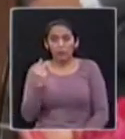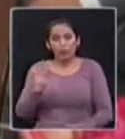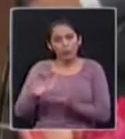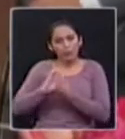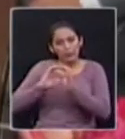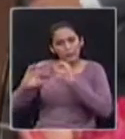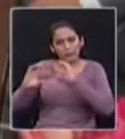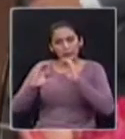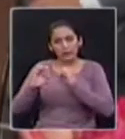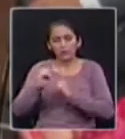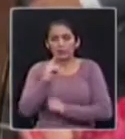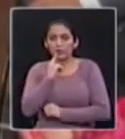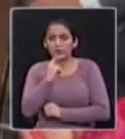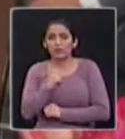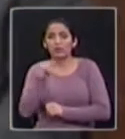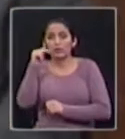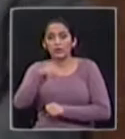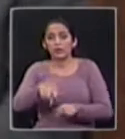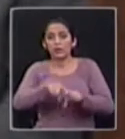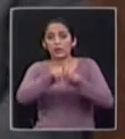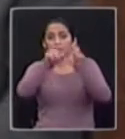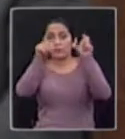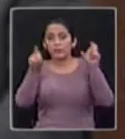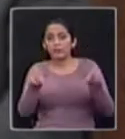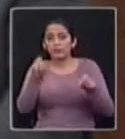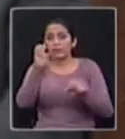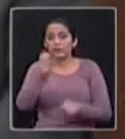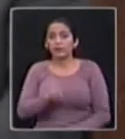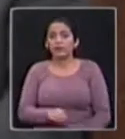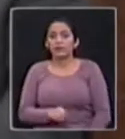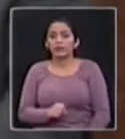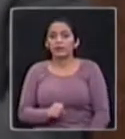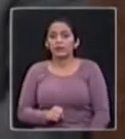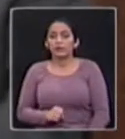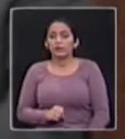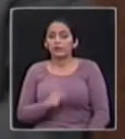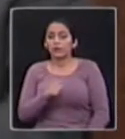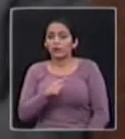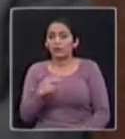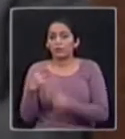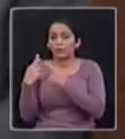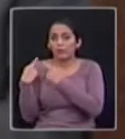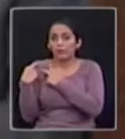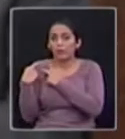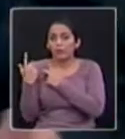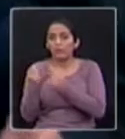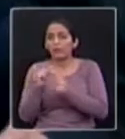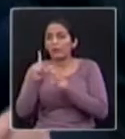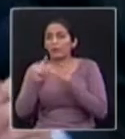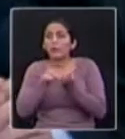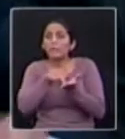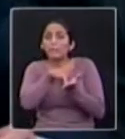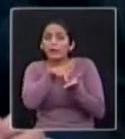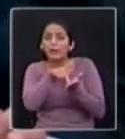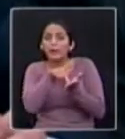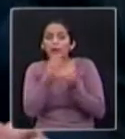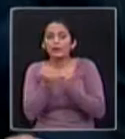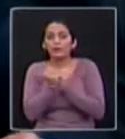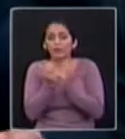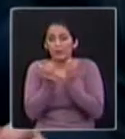continúe facturando la tasa de los desechos sólidos. El compromiso sería hasta el mes de diciembre de este año. Vi un